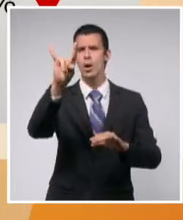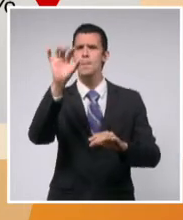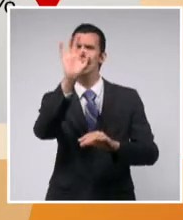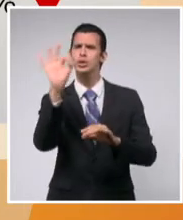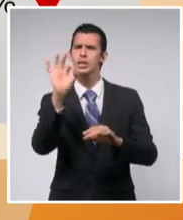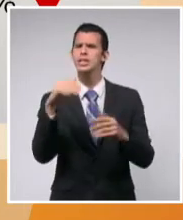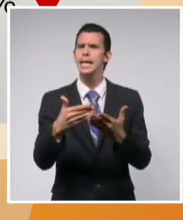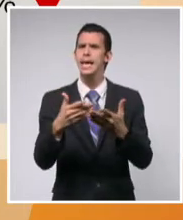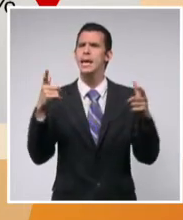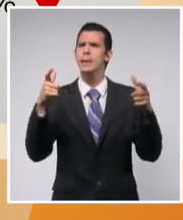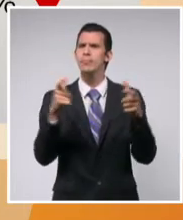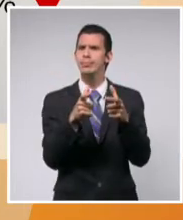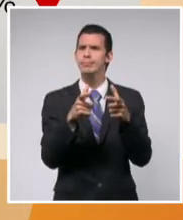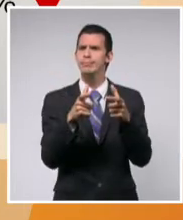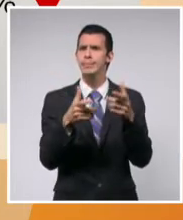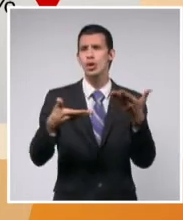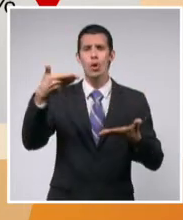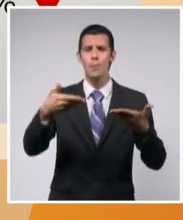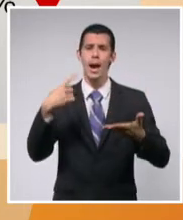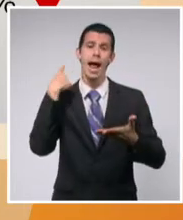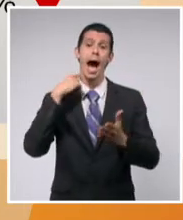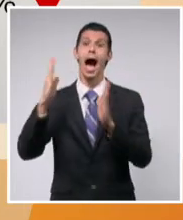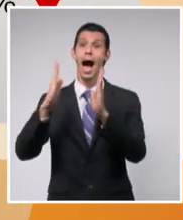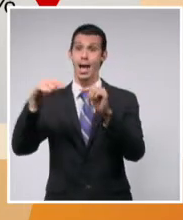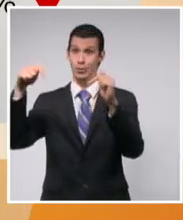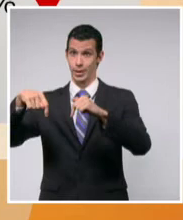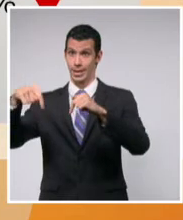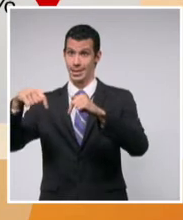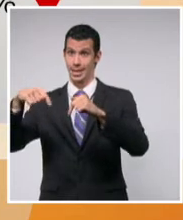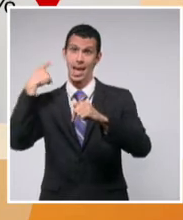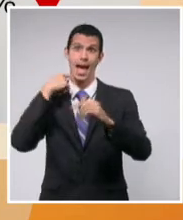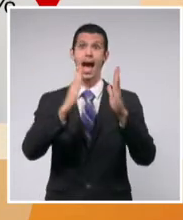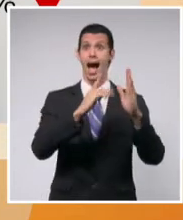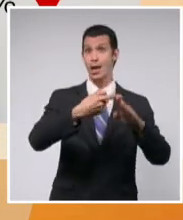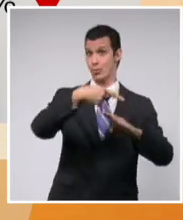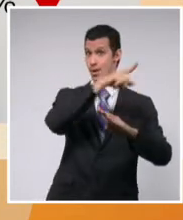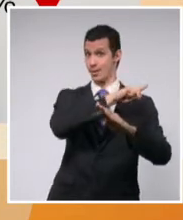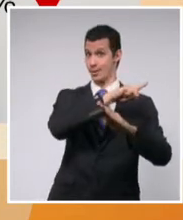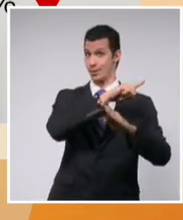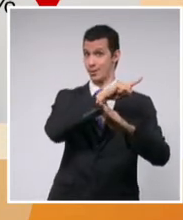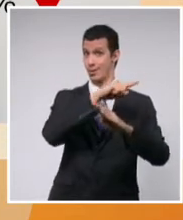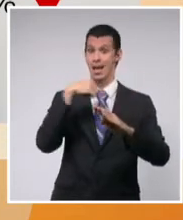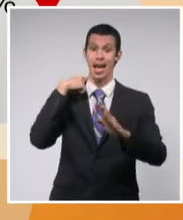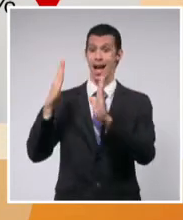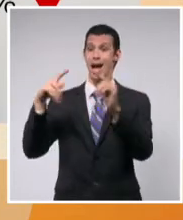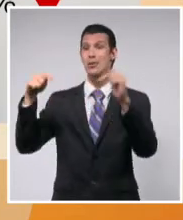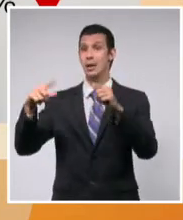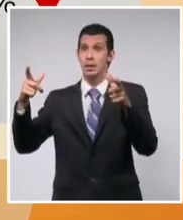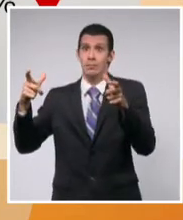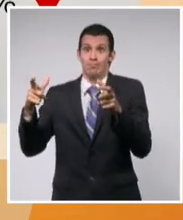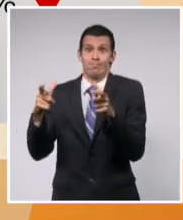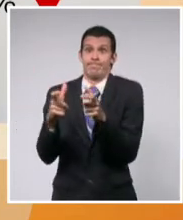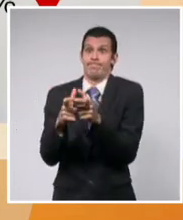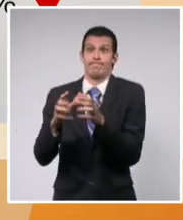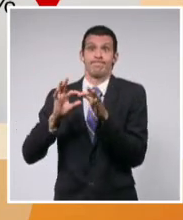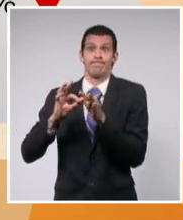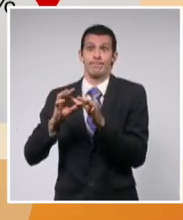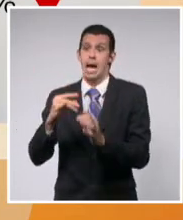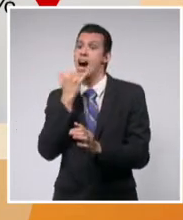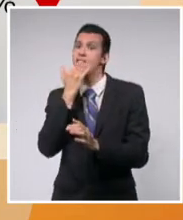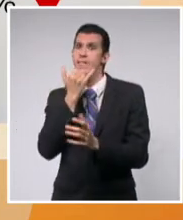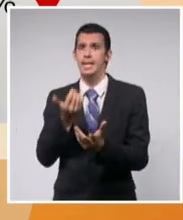que en el mismo mes del año anterior estadísticas oficiales vean ustedes hay las cifras las regiones más afectados fueron cataluña con un